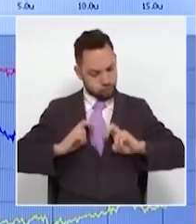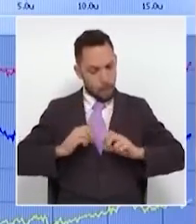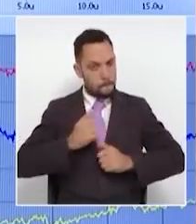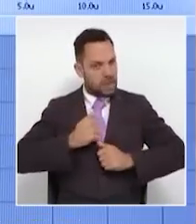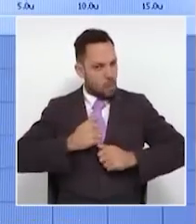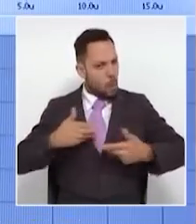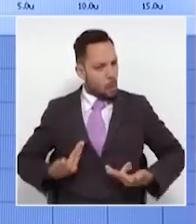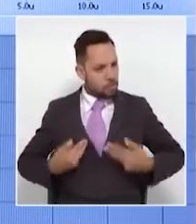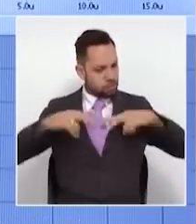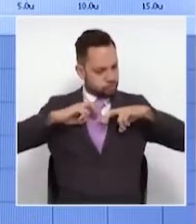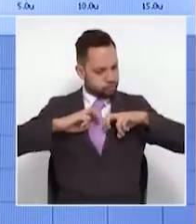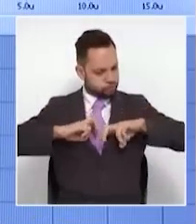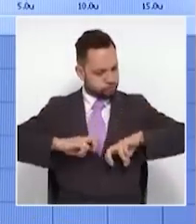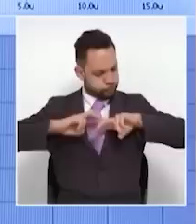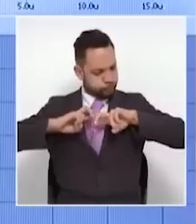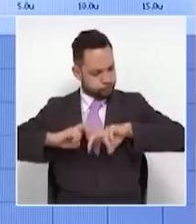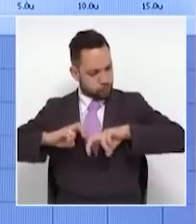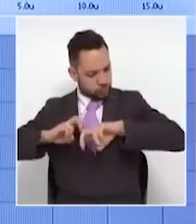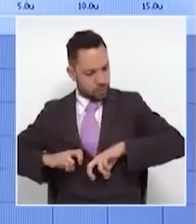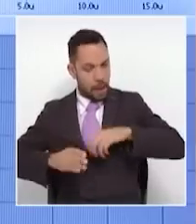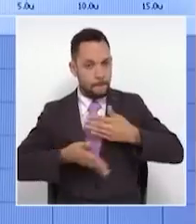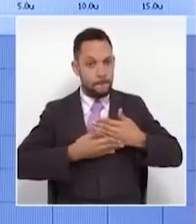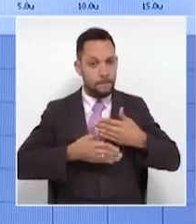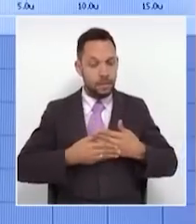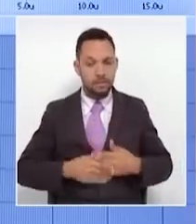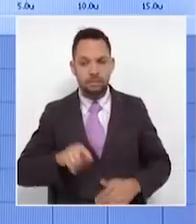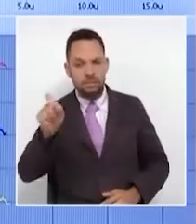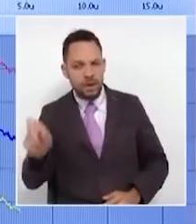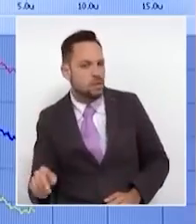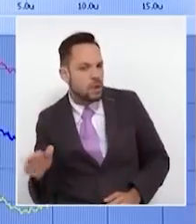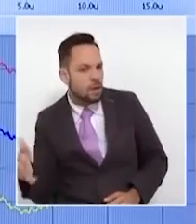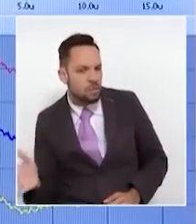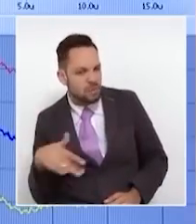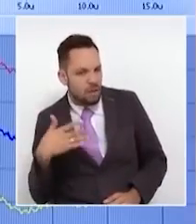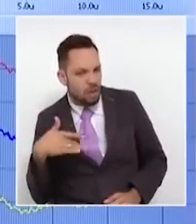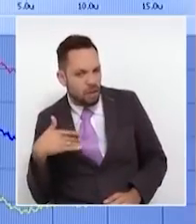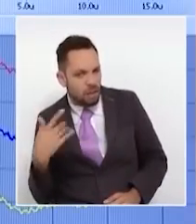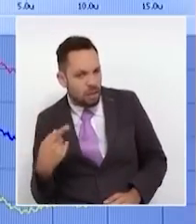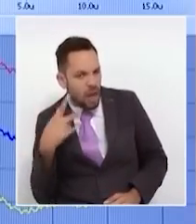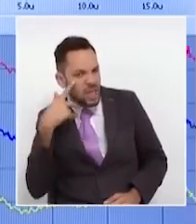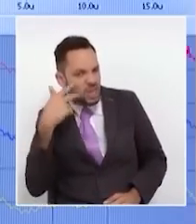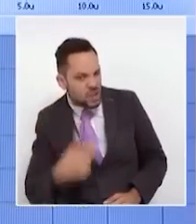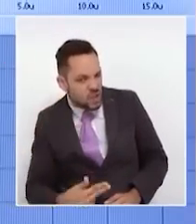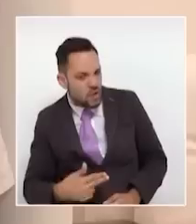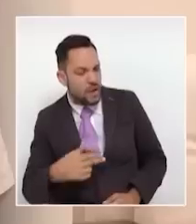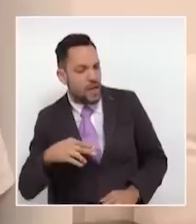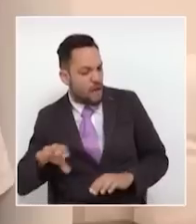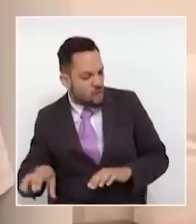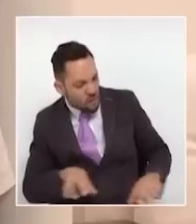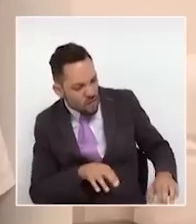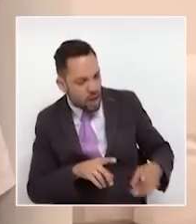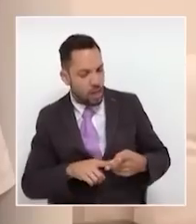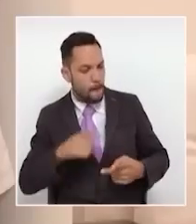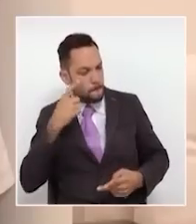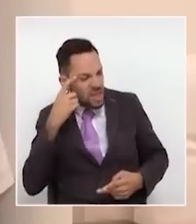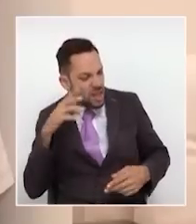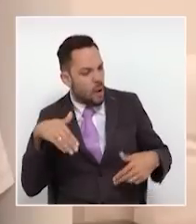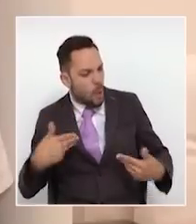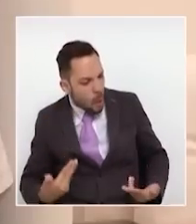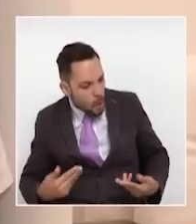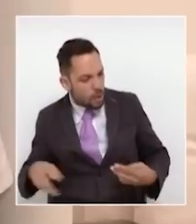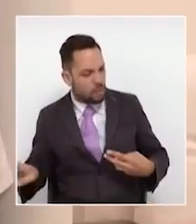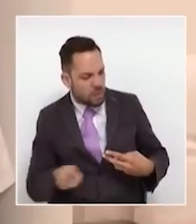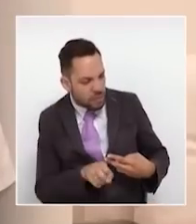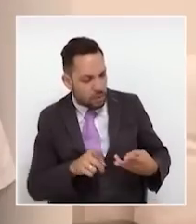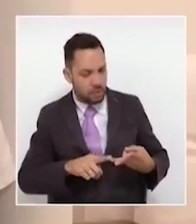distintas percepciones que tiene la persona una historia clínica adecuada cómo son sus hábitos como su pensamiento cuáles son las patologías